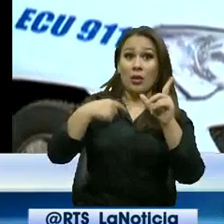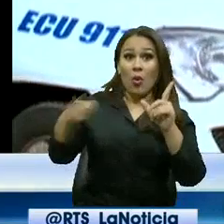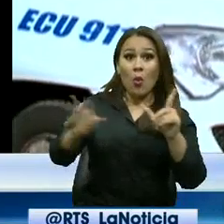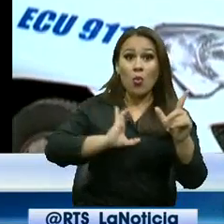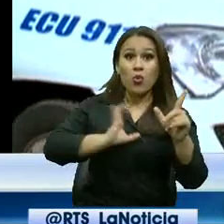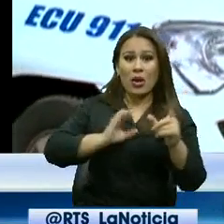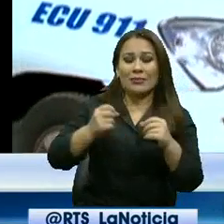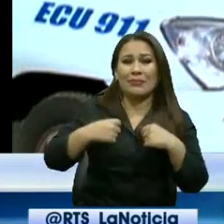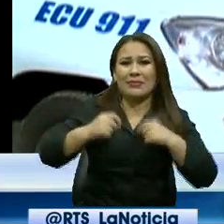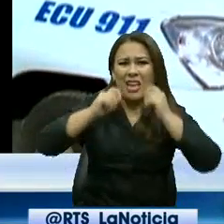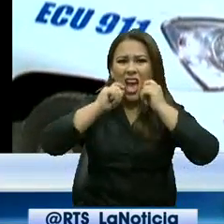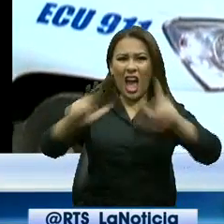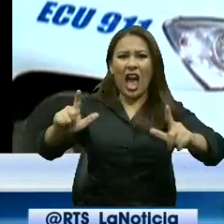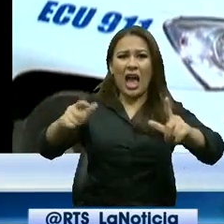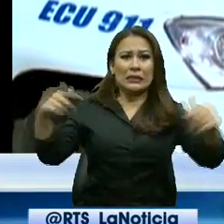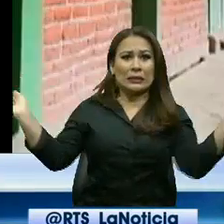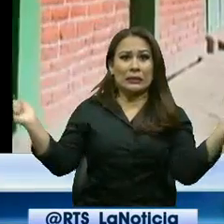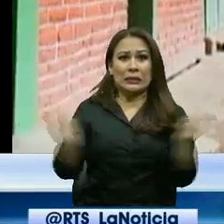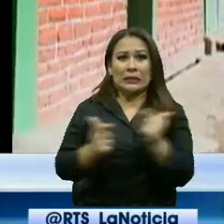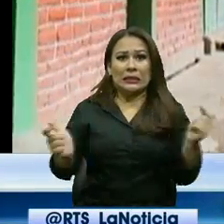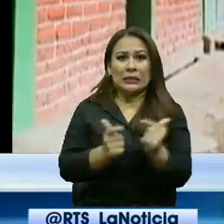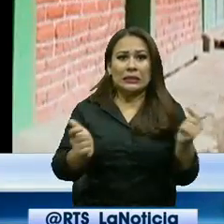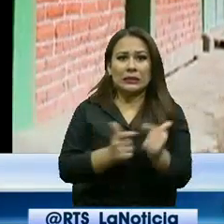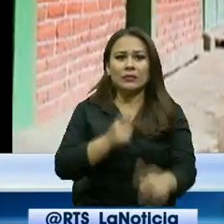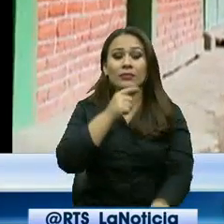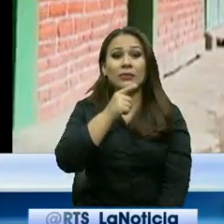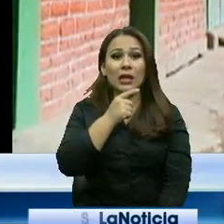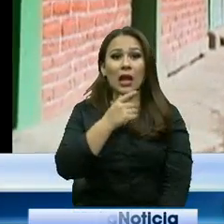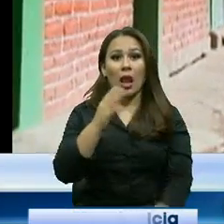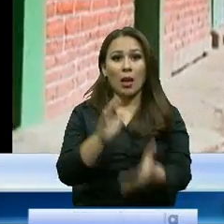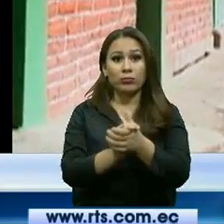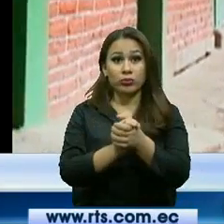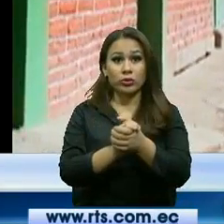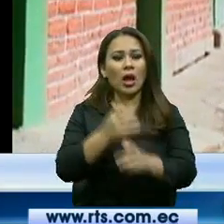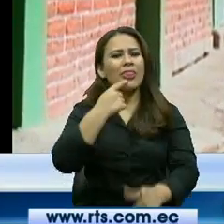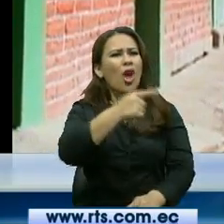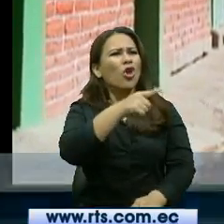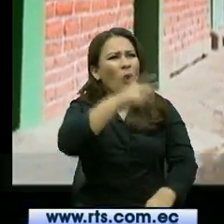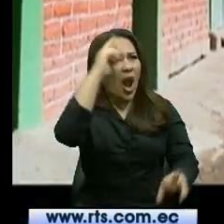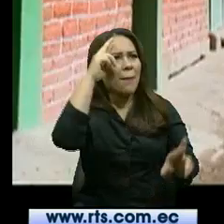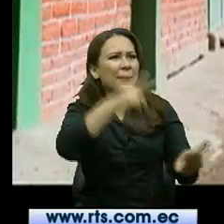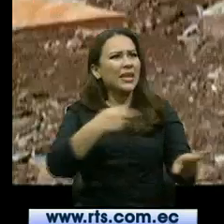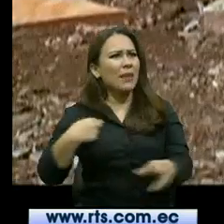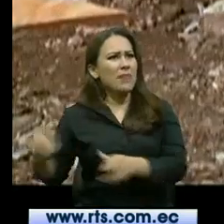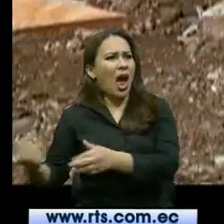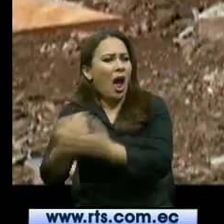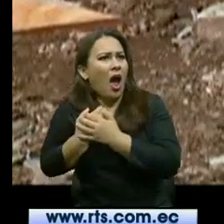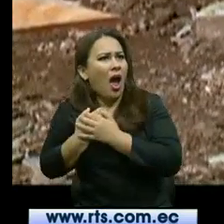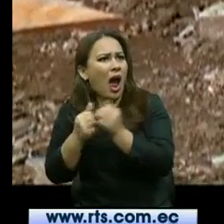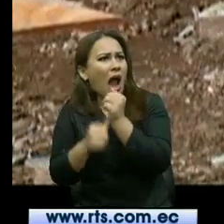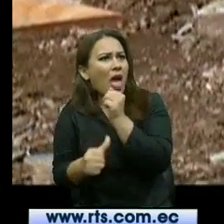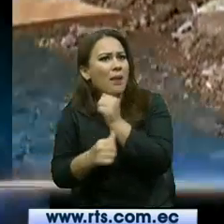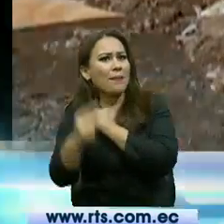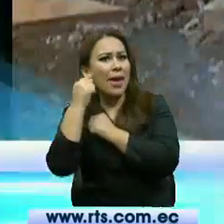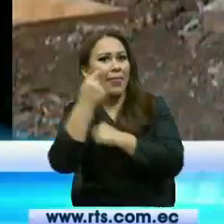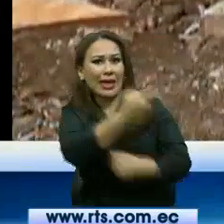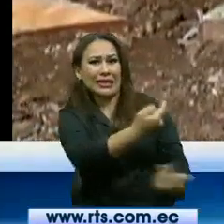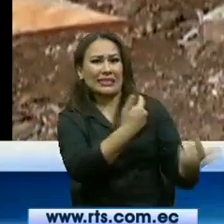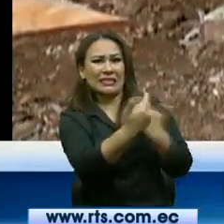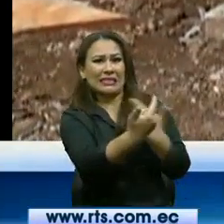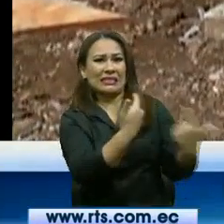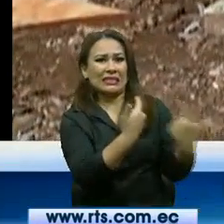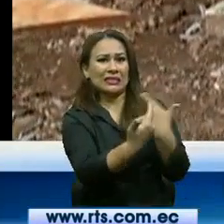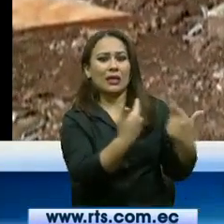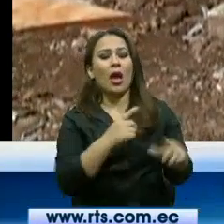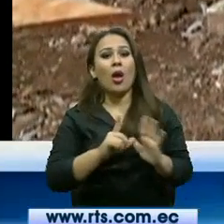escándalo, pero de todos modos se armó la grande. La conviviente le pidió que se vaya de la casa al supuesto abusador, y es cuando empezaron los gritos e insultos,